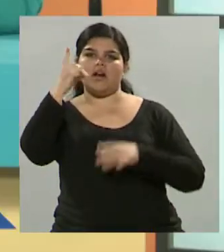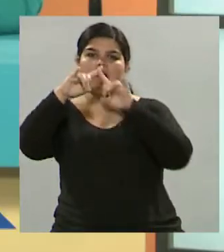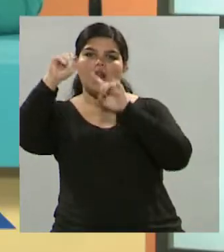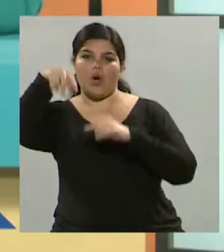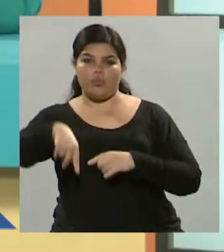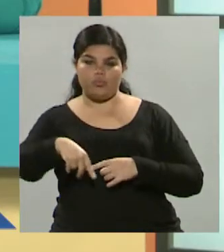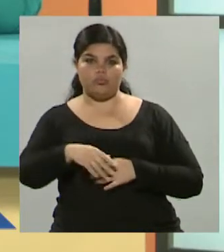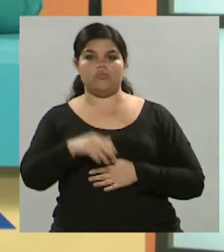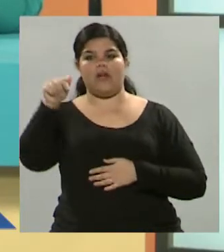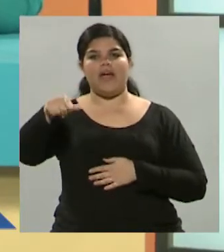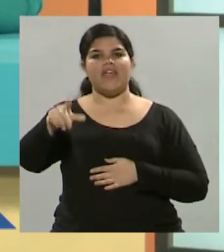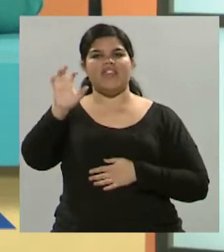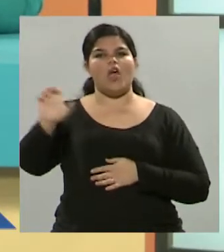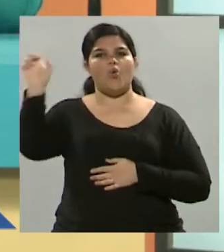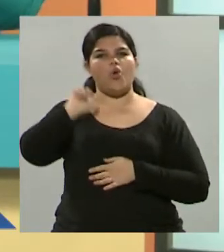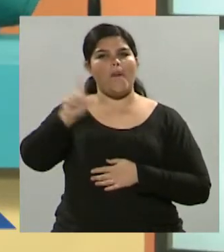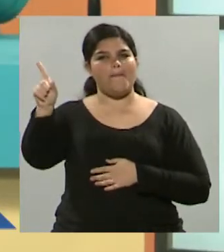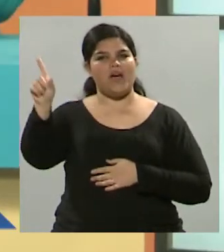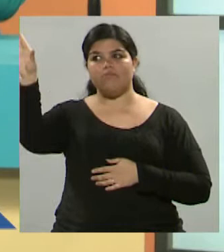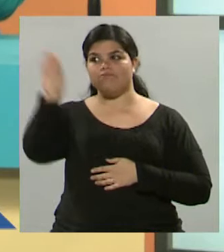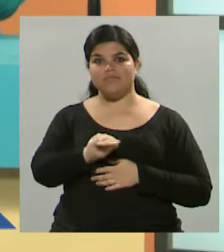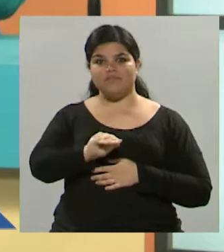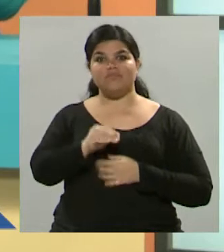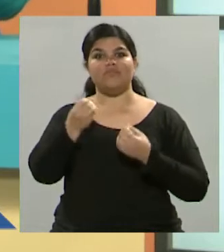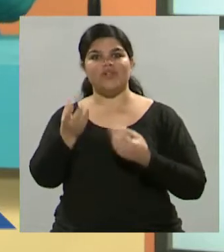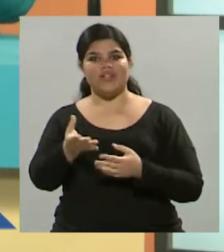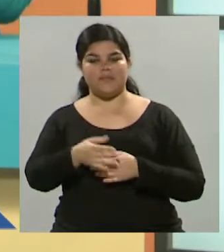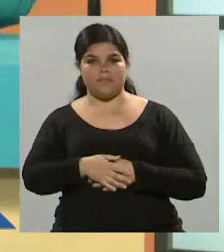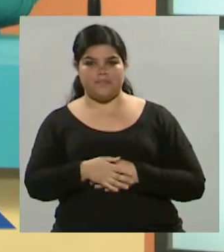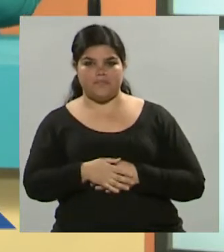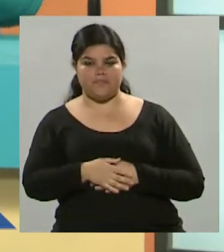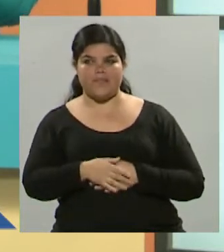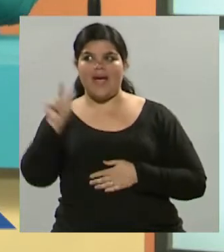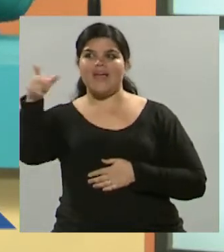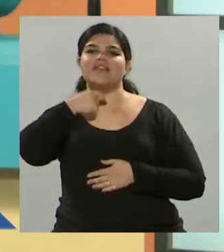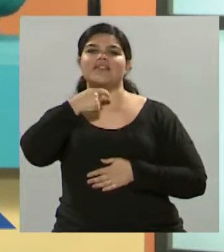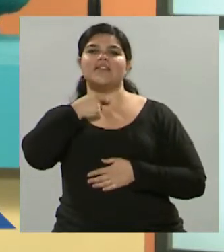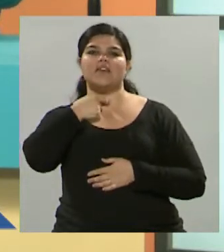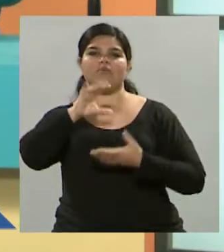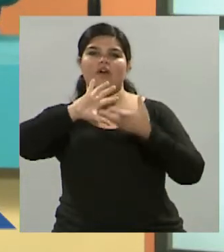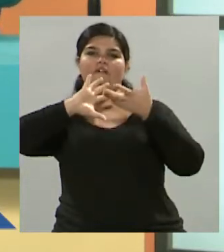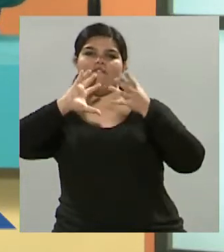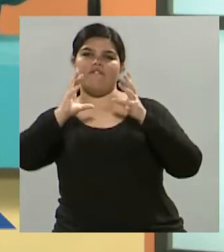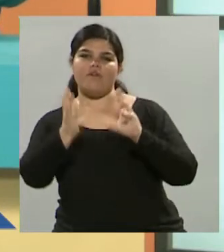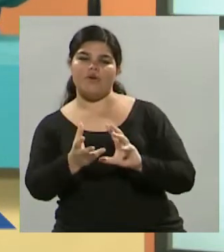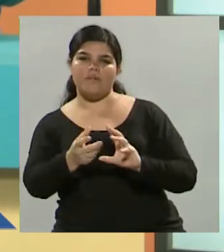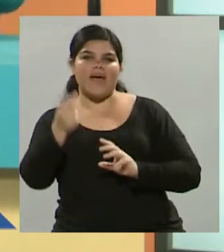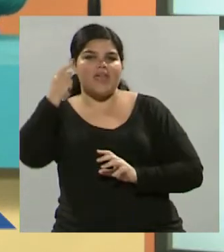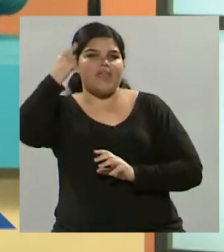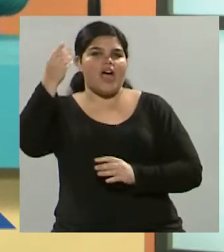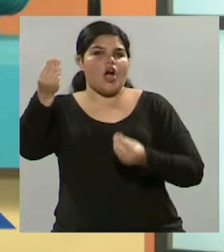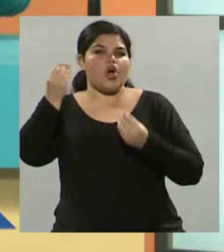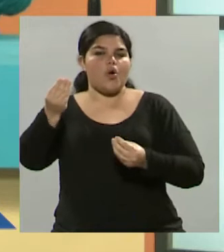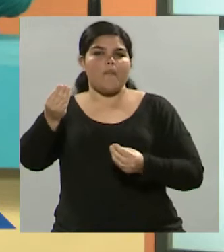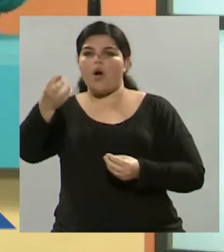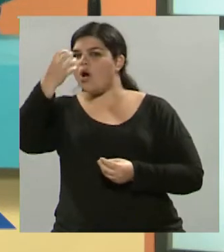más europea, porque en realidad se quería como arraigar la imagen y la idea del clown